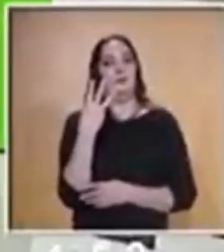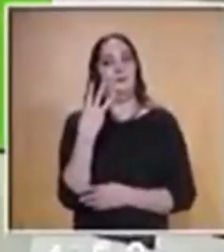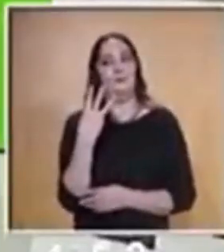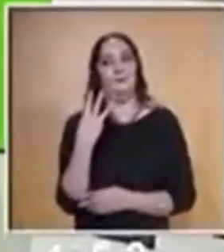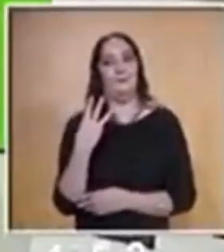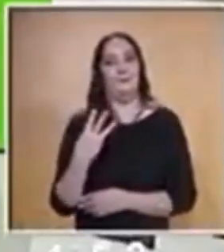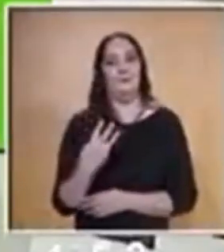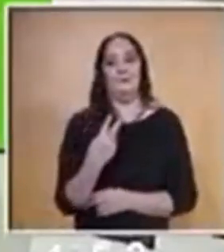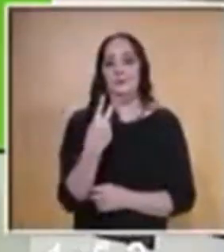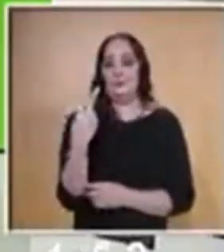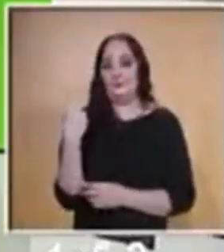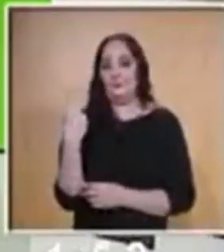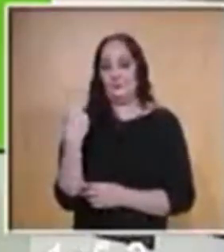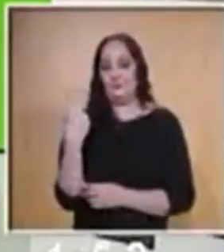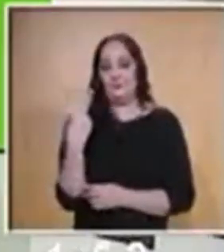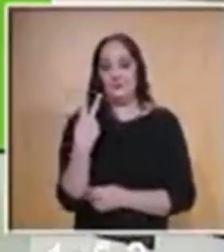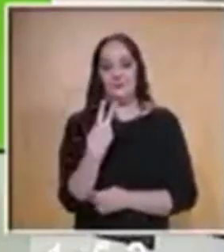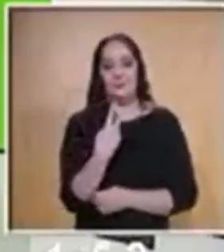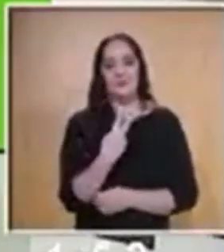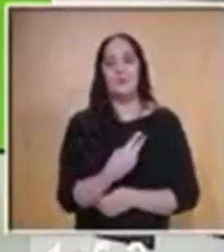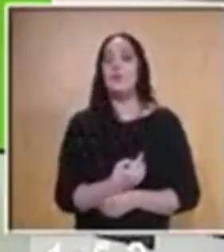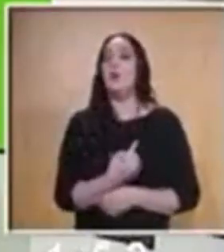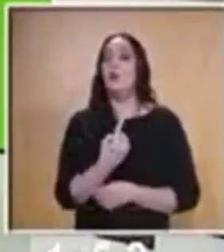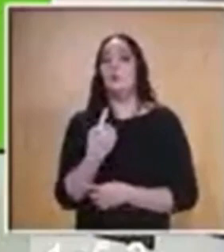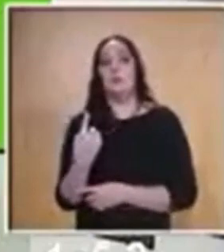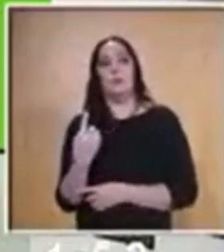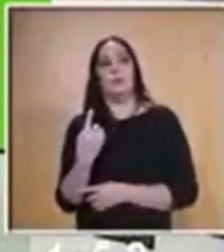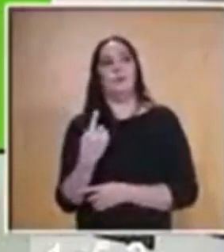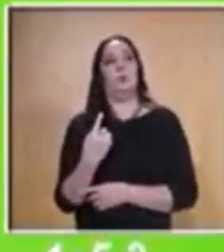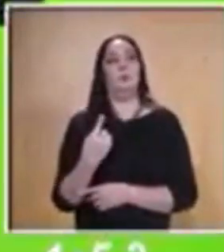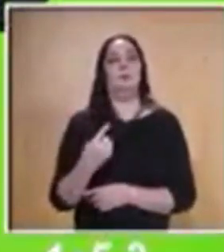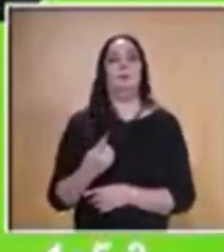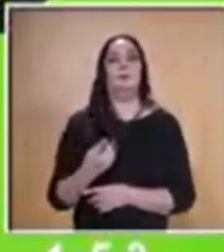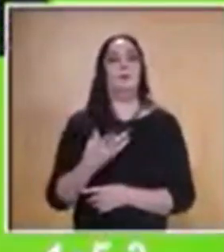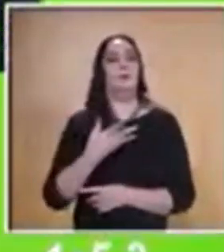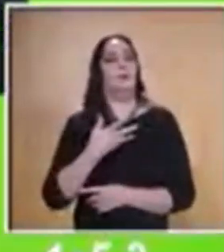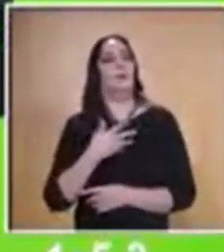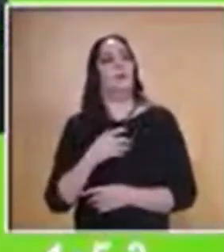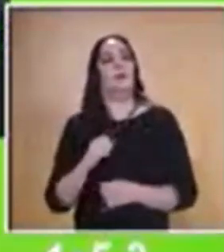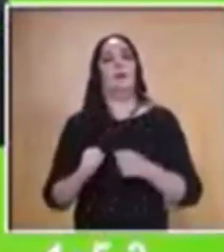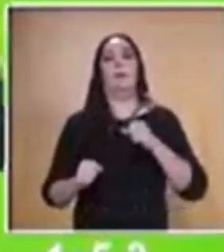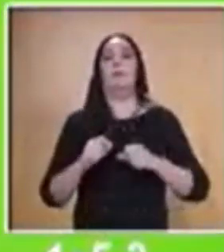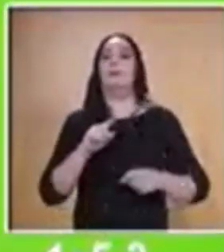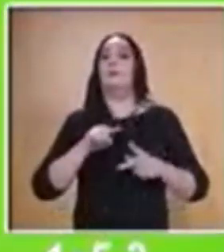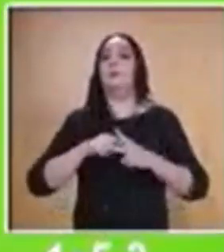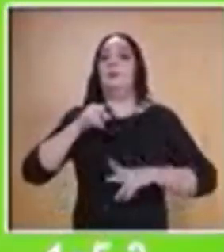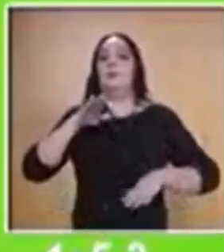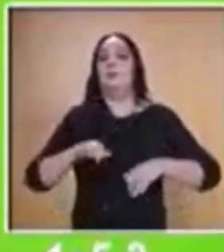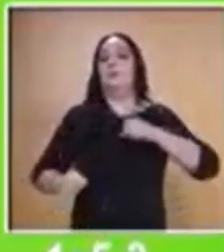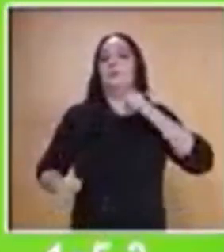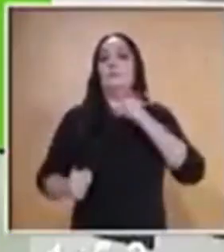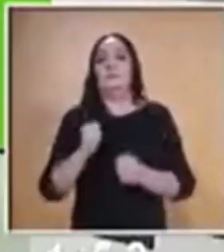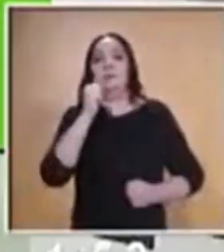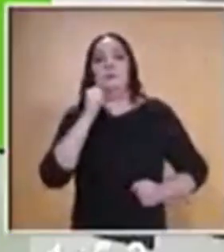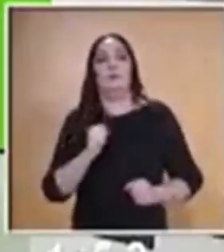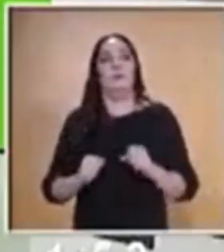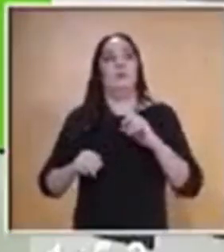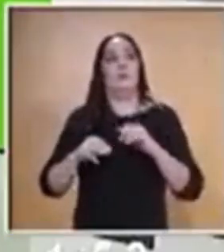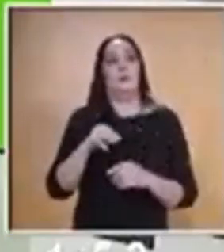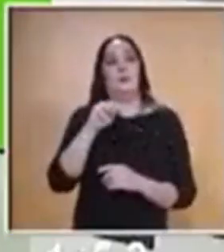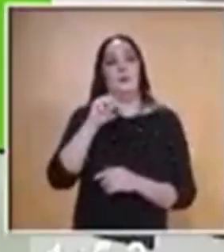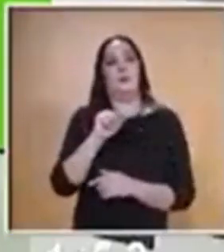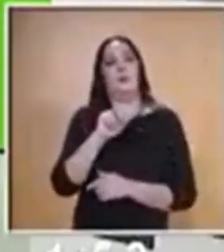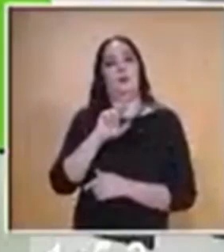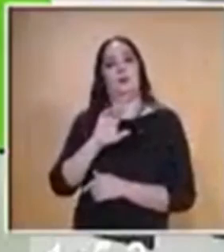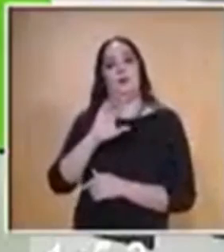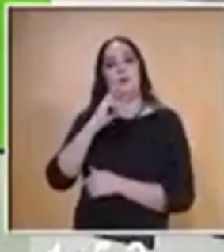3, 2, 1. Y terminamos con una pequeña marcha. Esperamos que estos temas les